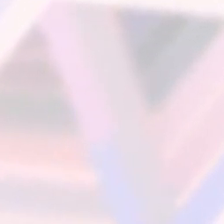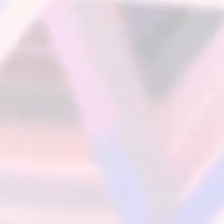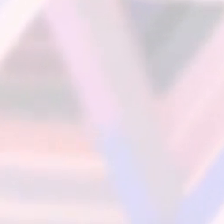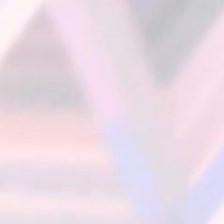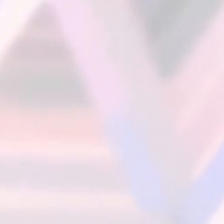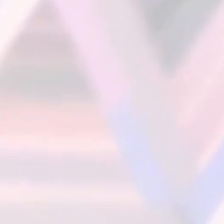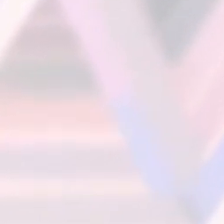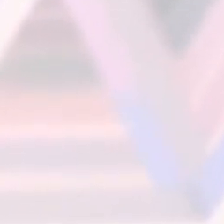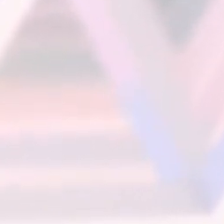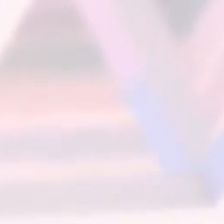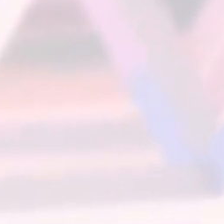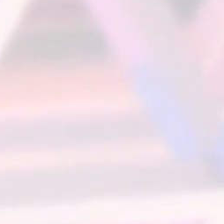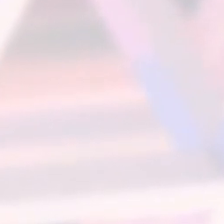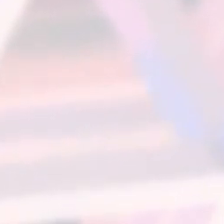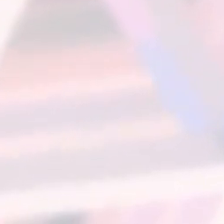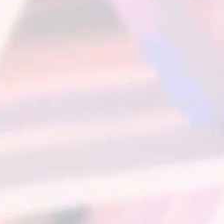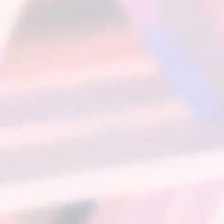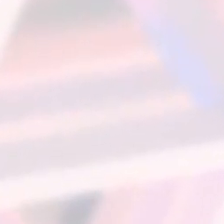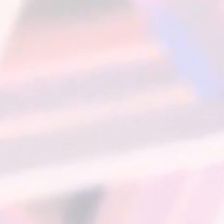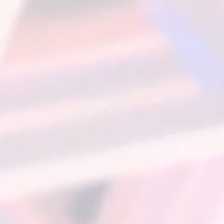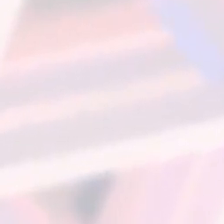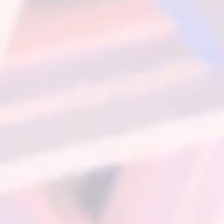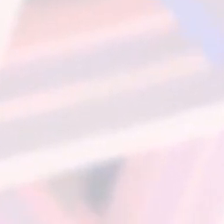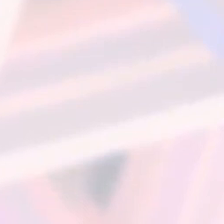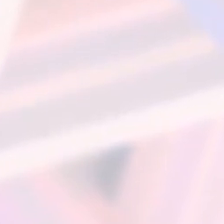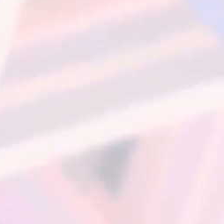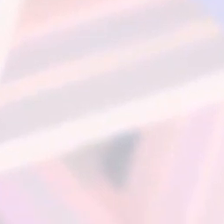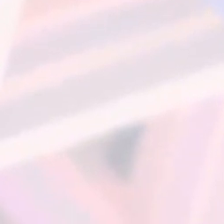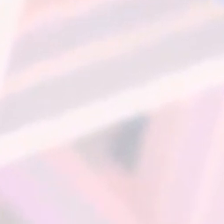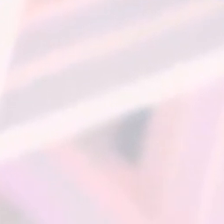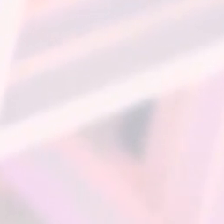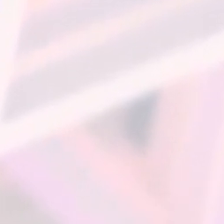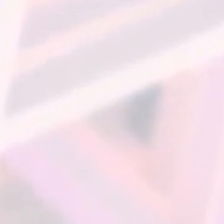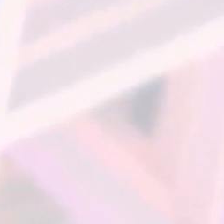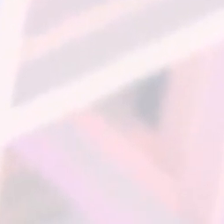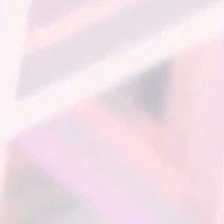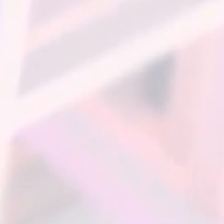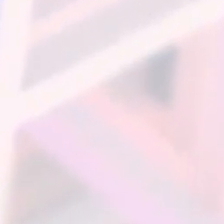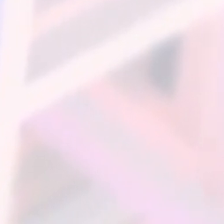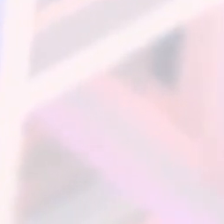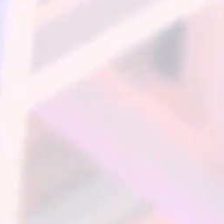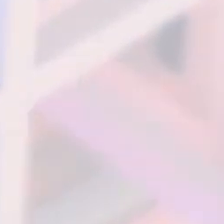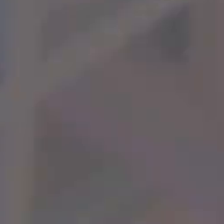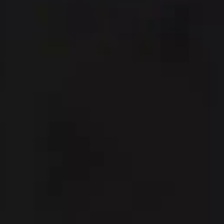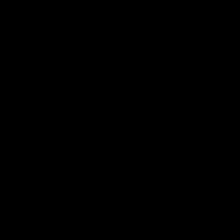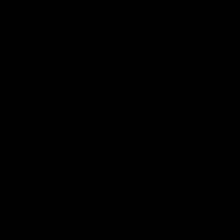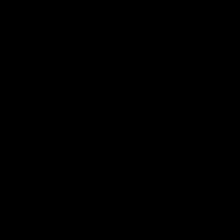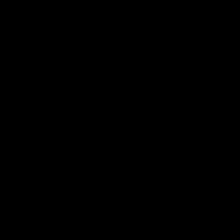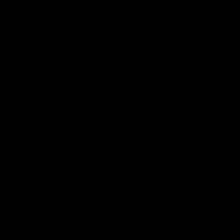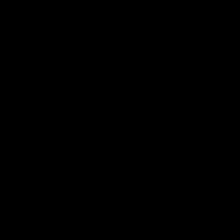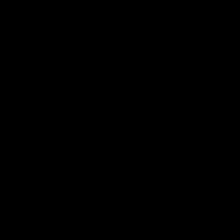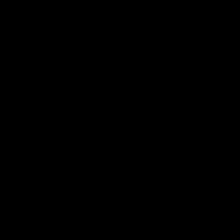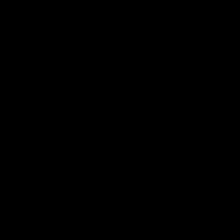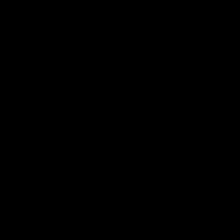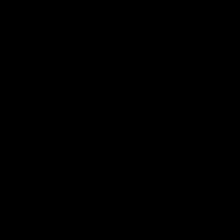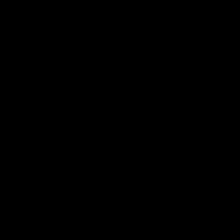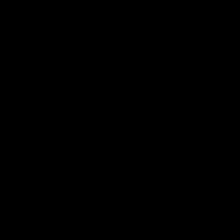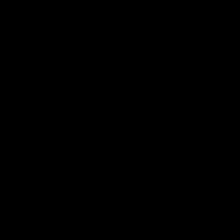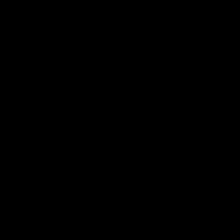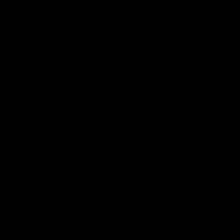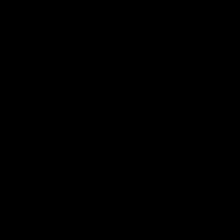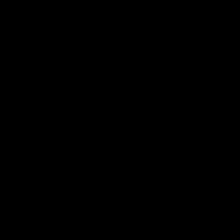el 1% de la contratación de las personas con discapacidad en cada 50 empleados. Entonces, de repente, pues el